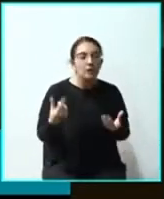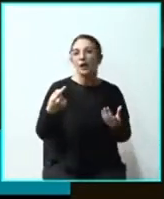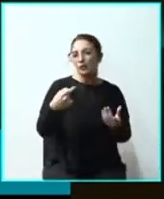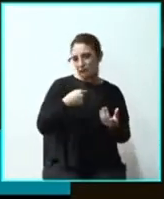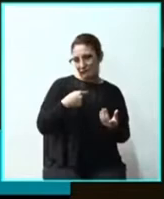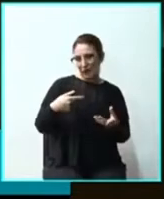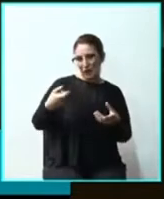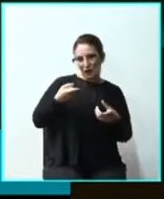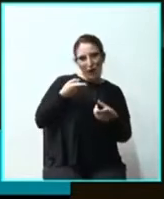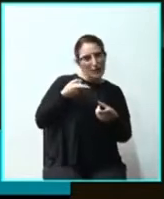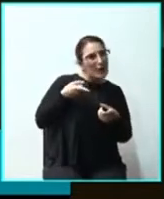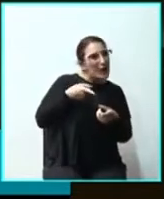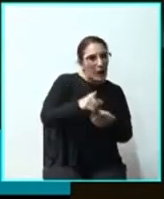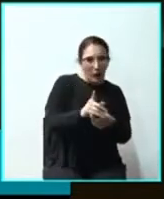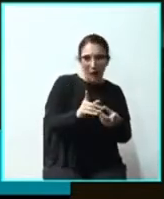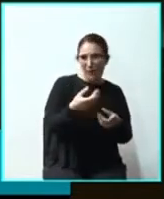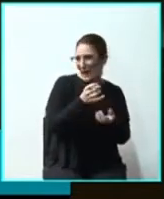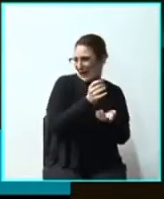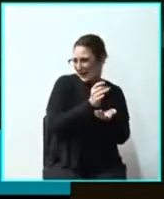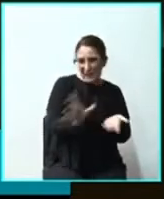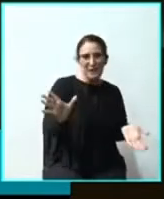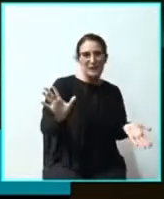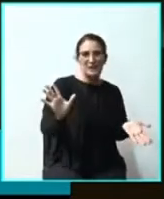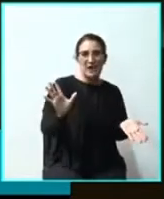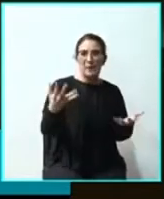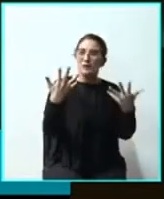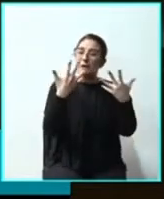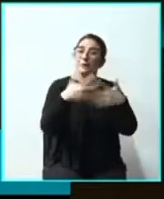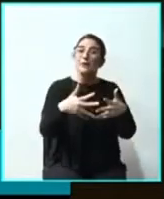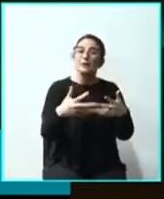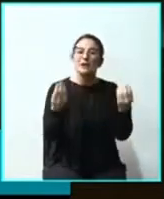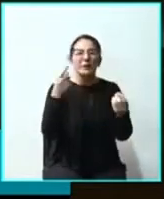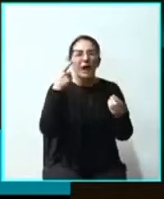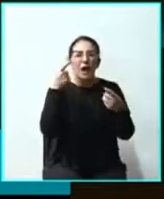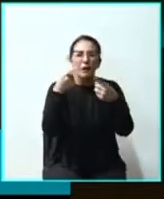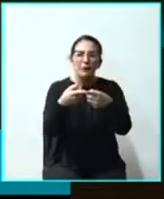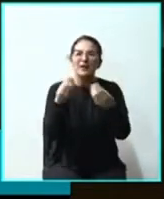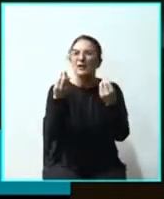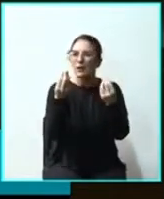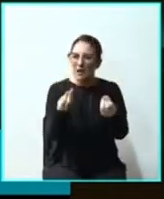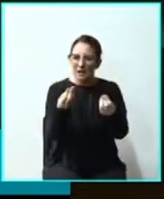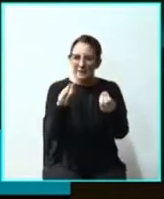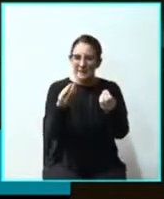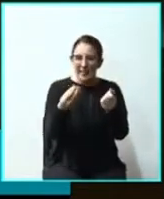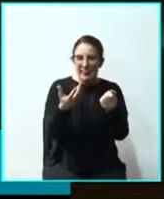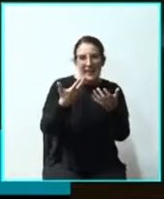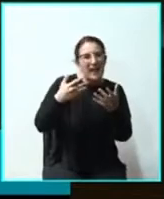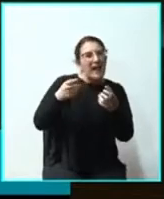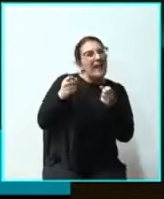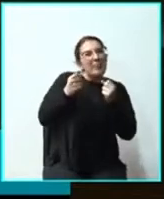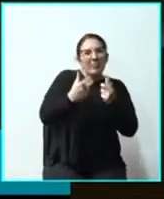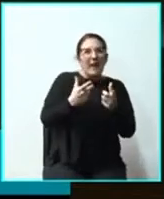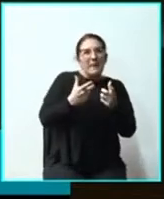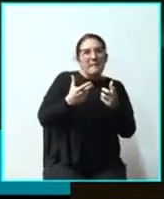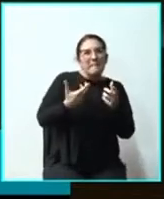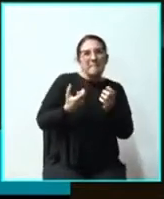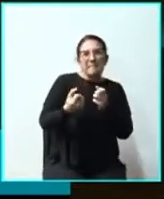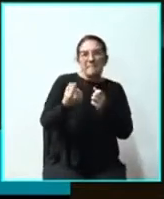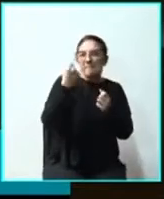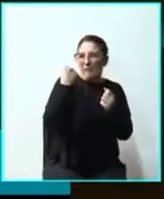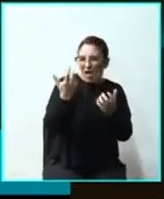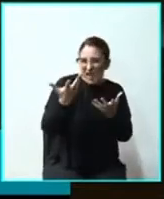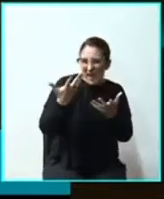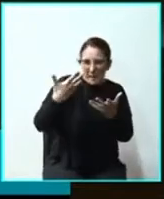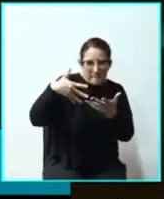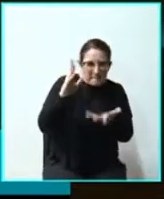Rechazamos este proyecto que la única finalidad que tiene es fortalecer el sistema preexistente, priorizando además un gasto millonario